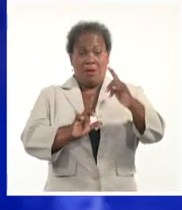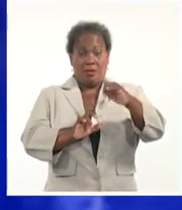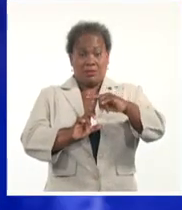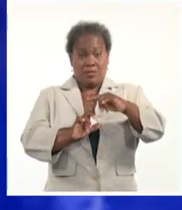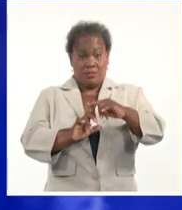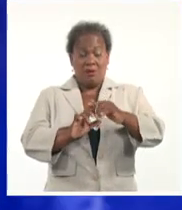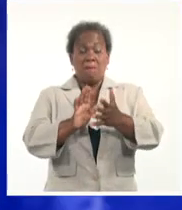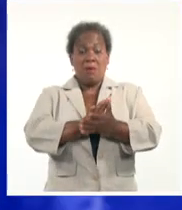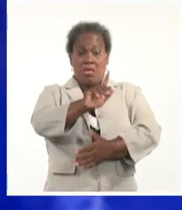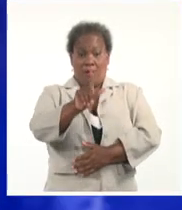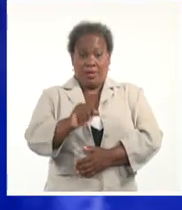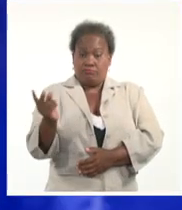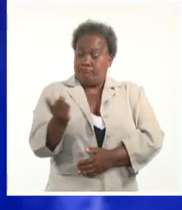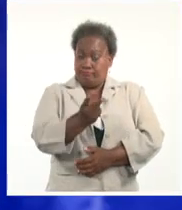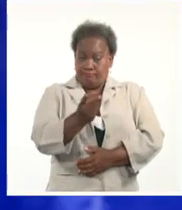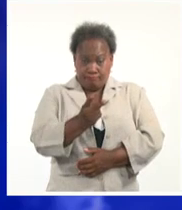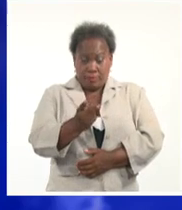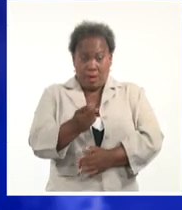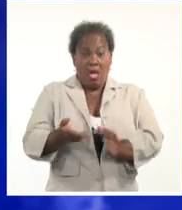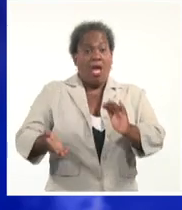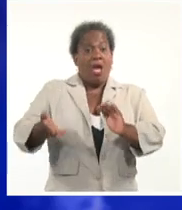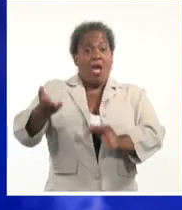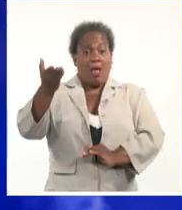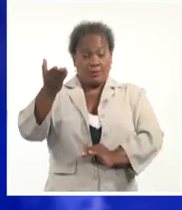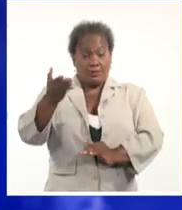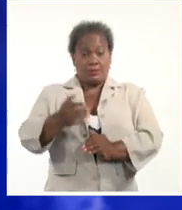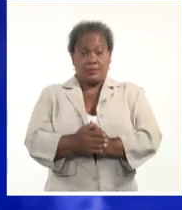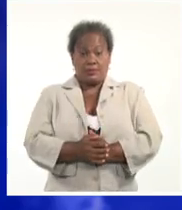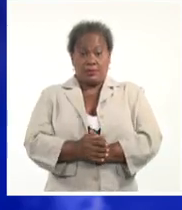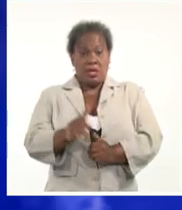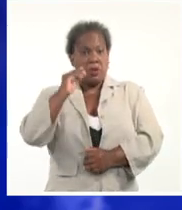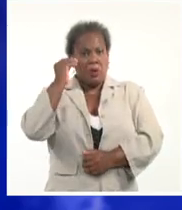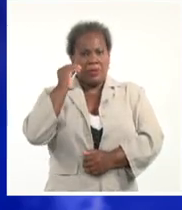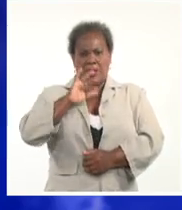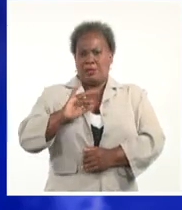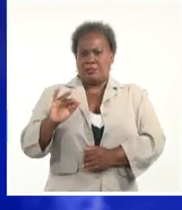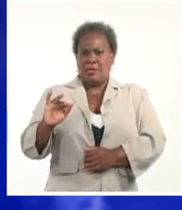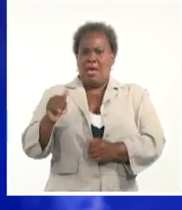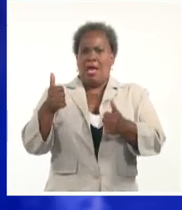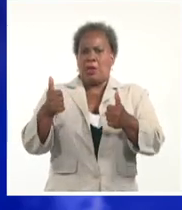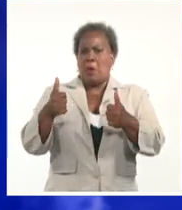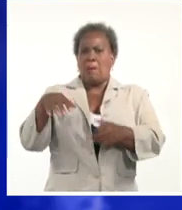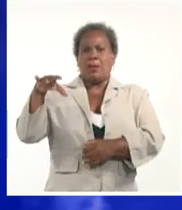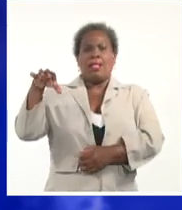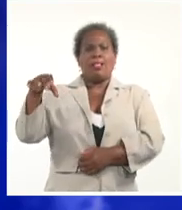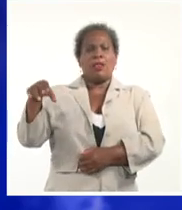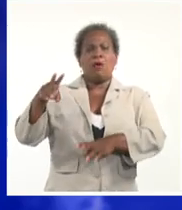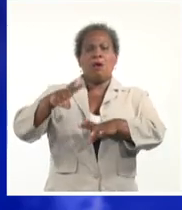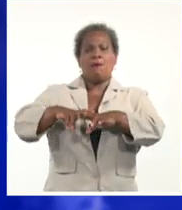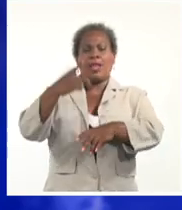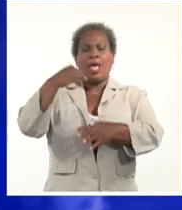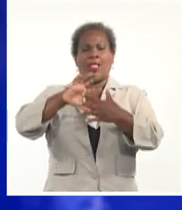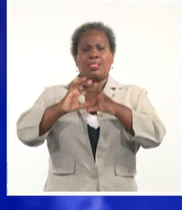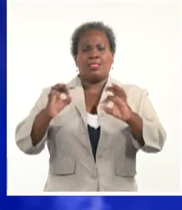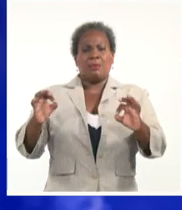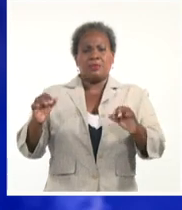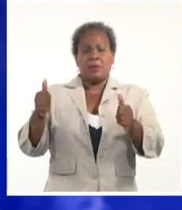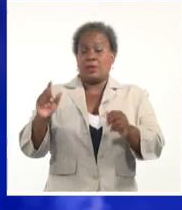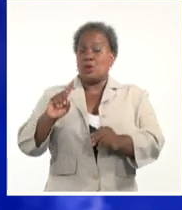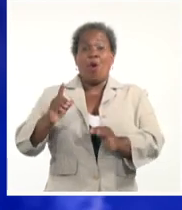Mayabeque, alta complejidad para que no piense, pero Pinar del Río, La Habana y Artemisa, no,